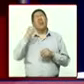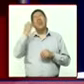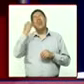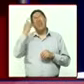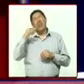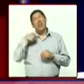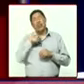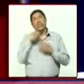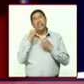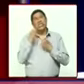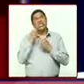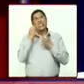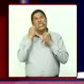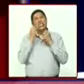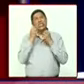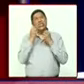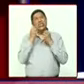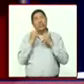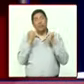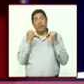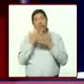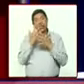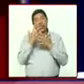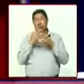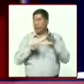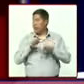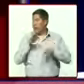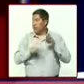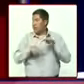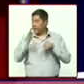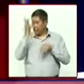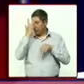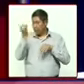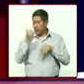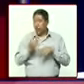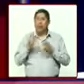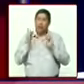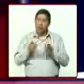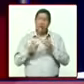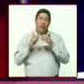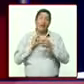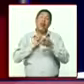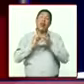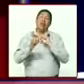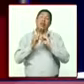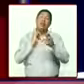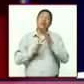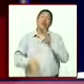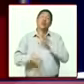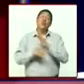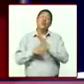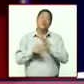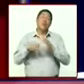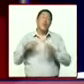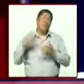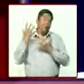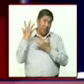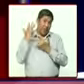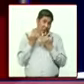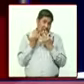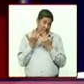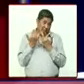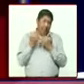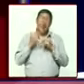que hay nerviosismo, un poco de susto, de miedo quizás, porque así es el deporte, así es el fútbol, pero vamos a esperar. Esto